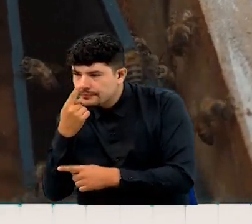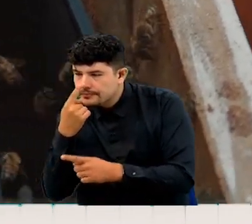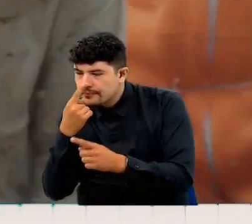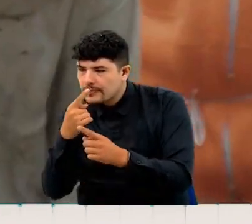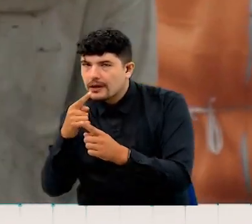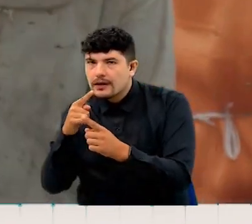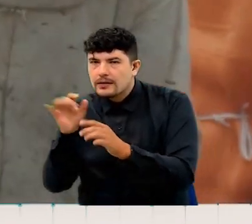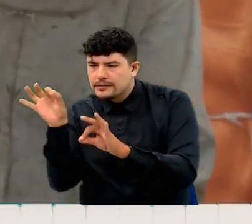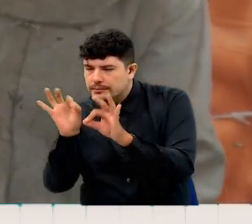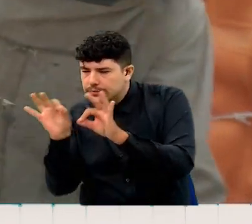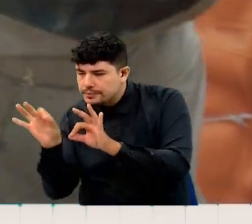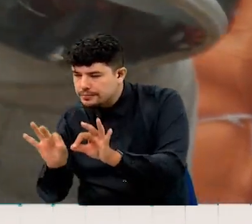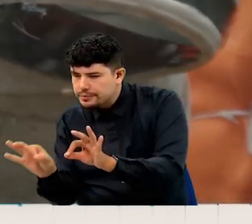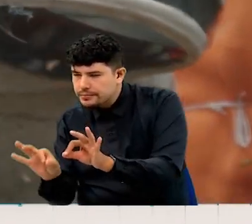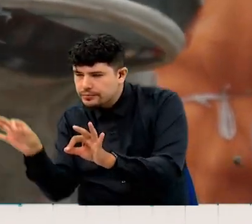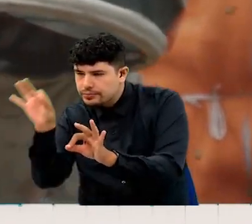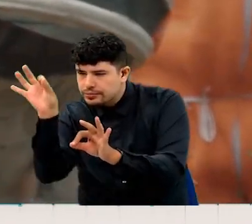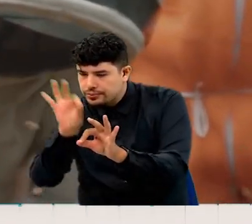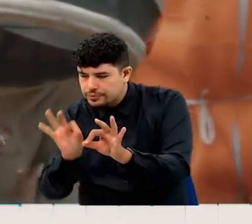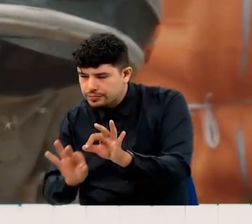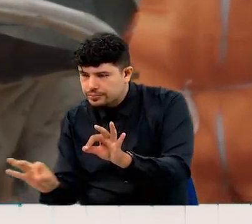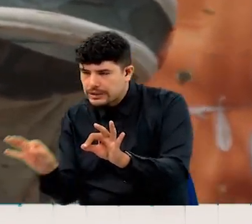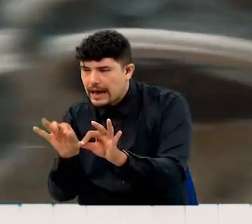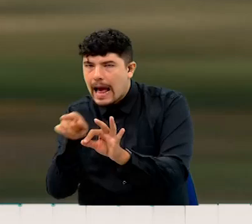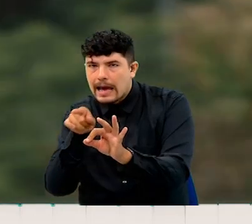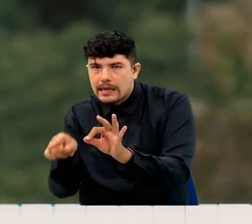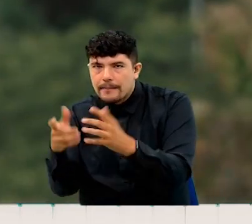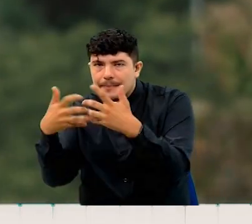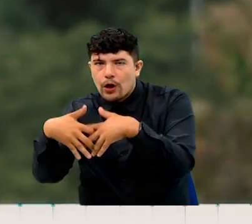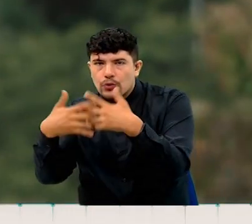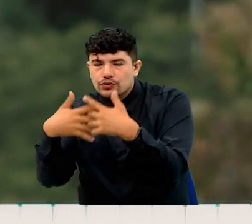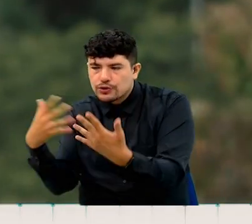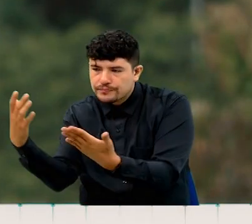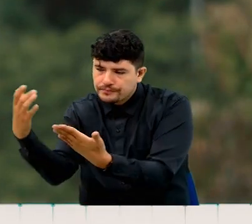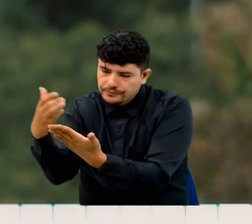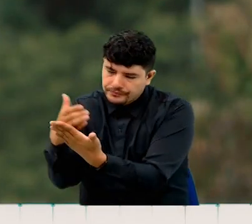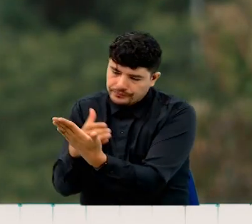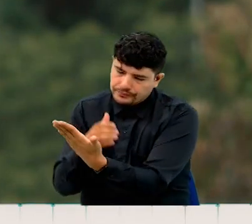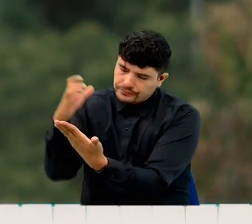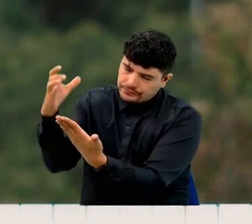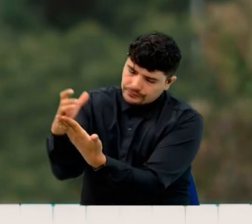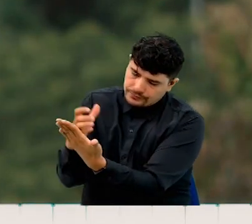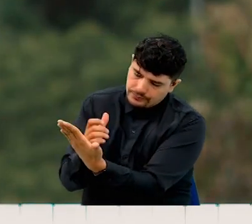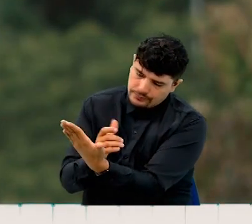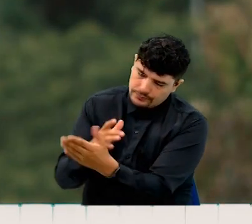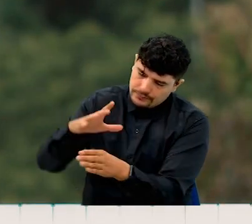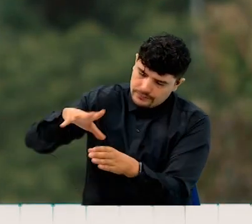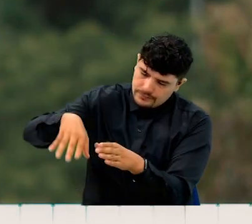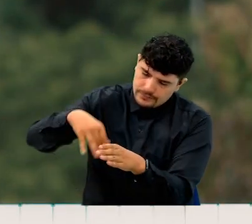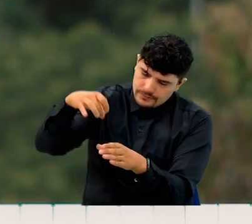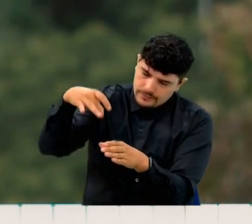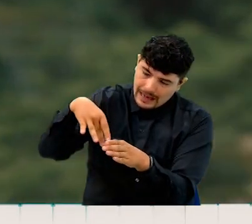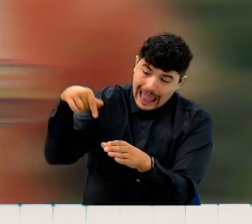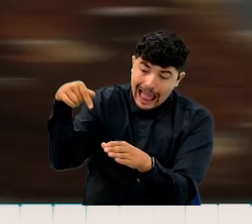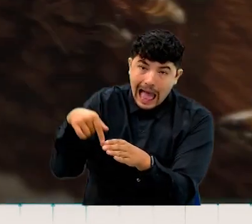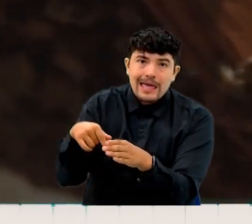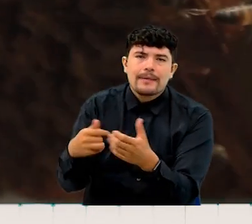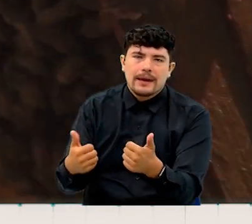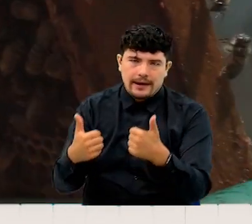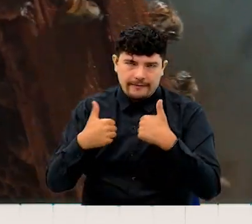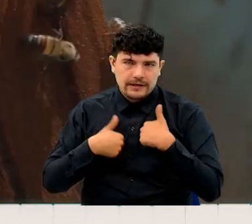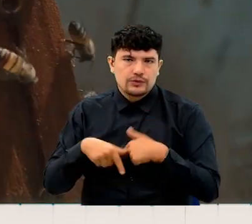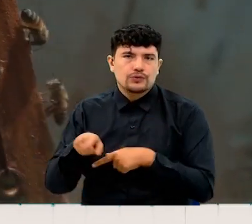miel, a sacarle, como quien dice, más provecho a la apicultura. Entonces eso va a beneficiar,